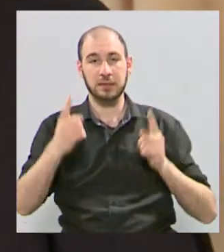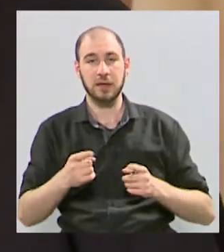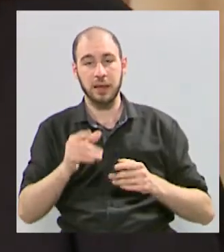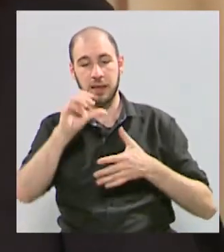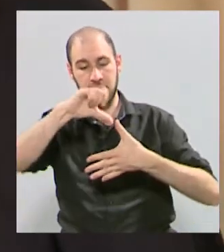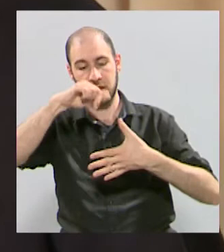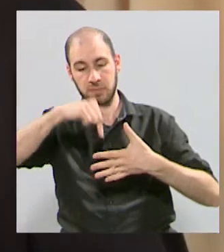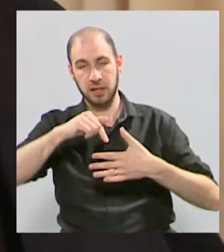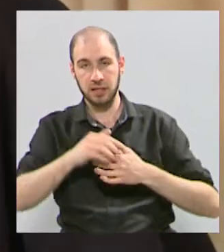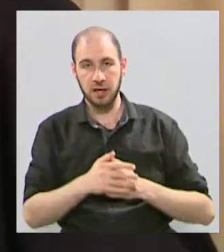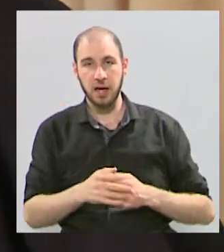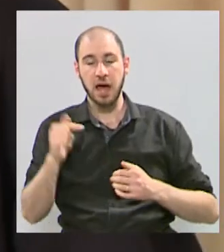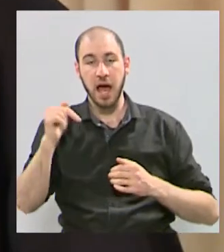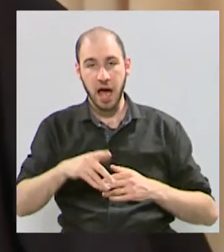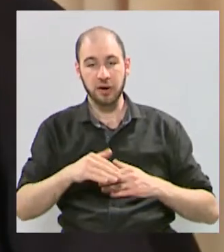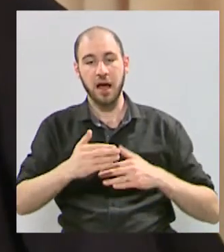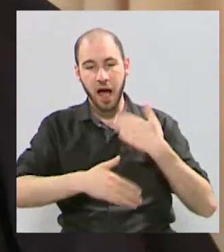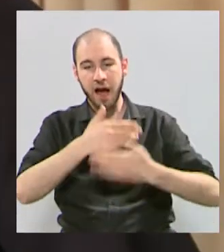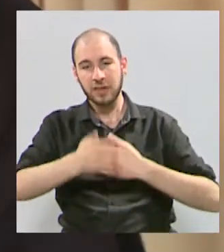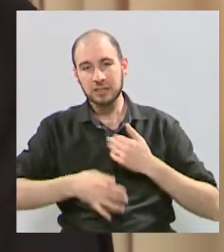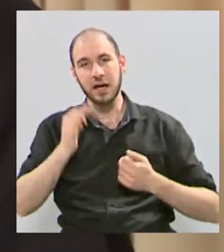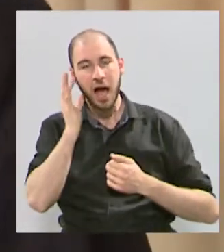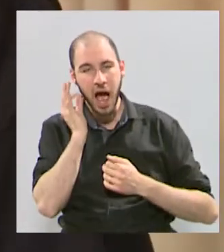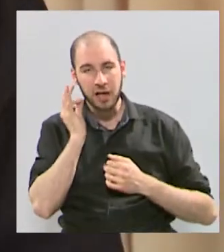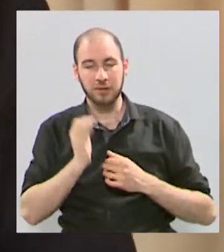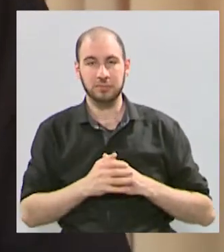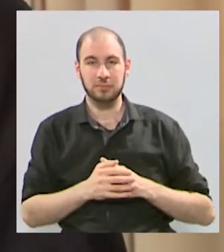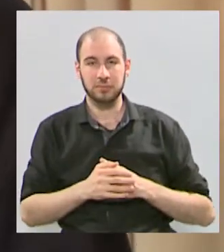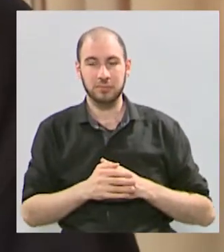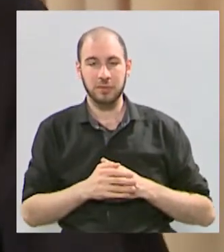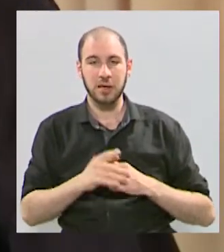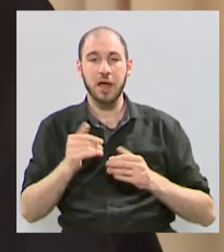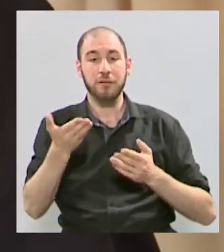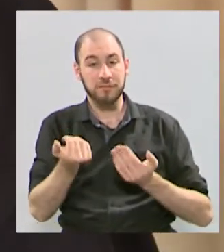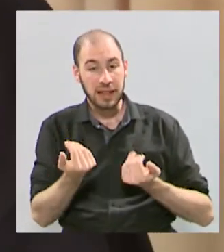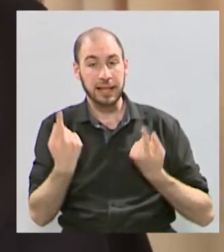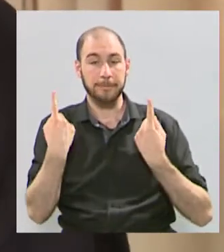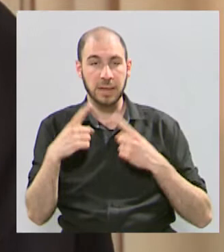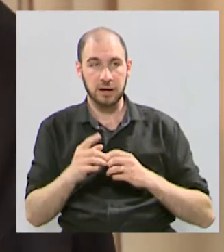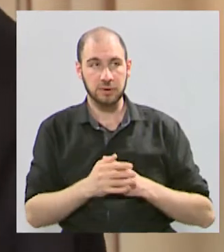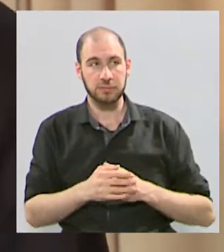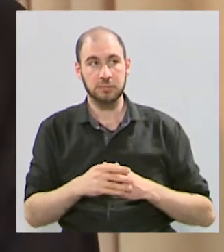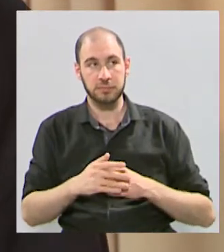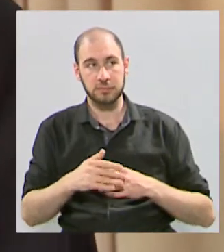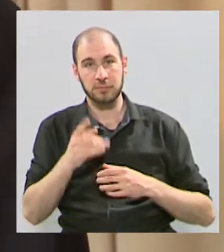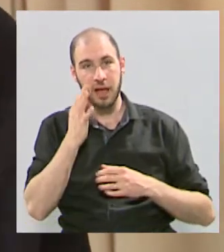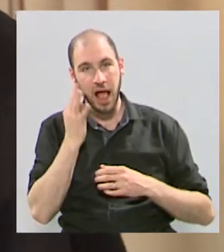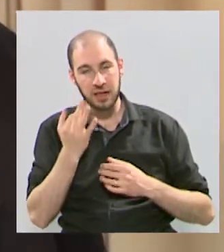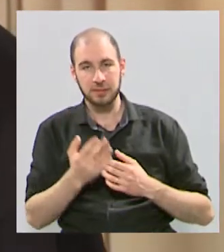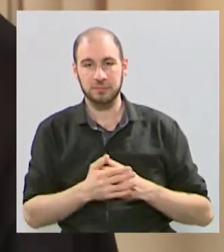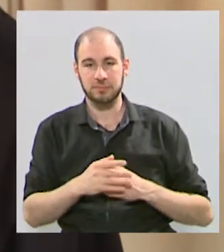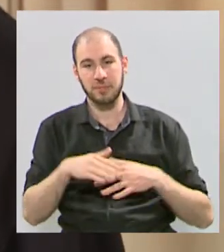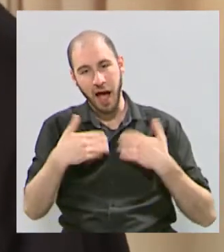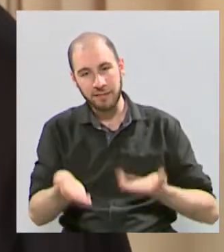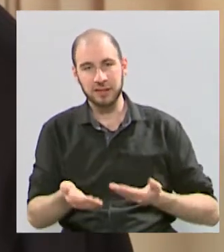de Latinoamérica, por fin estamos dando algunos pequeños avances que no son, por supuesto, suficientes, pero por fin estamos